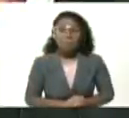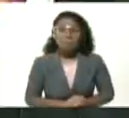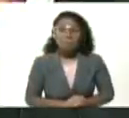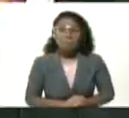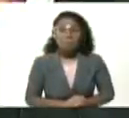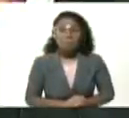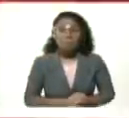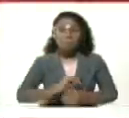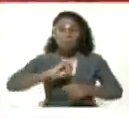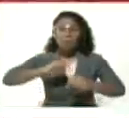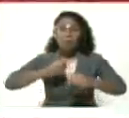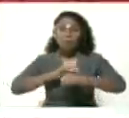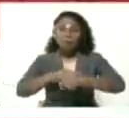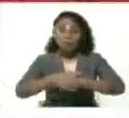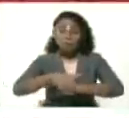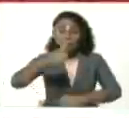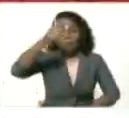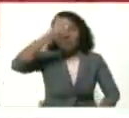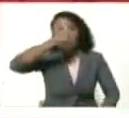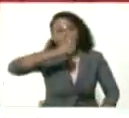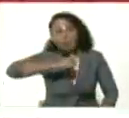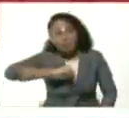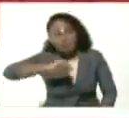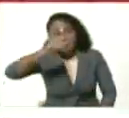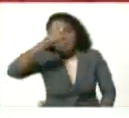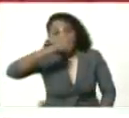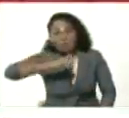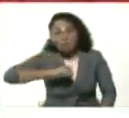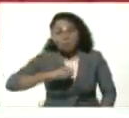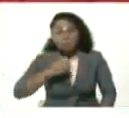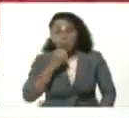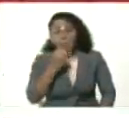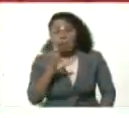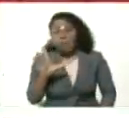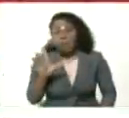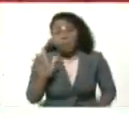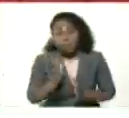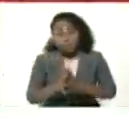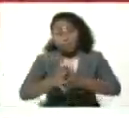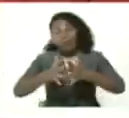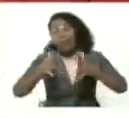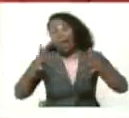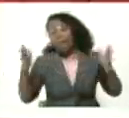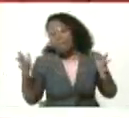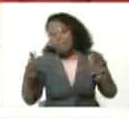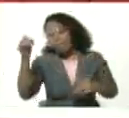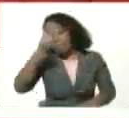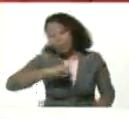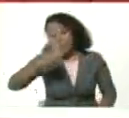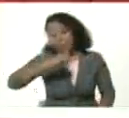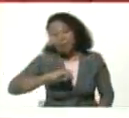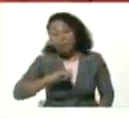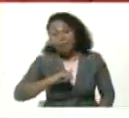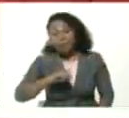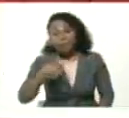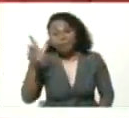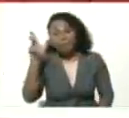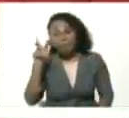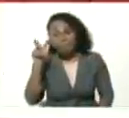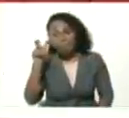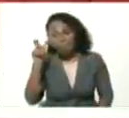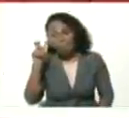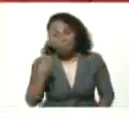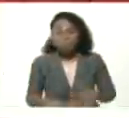Jorge Rodríguez tiene una paciencia, bueno, gigantesca para escucharlo, los